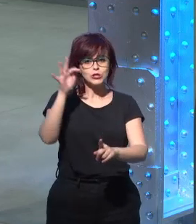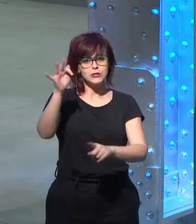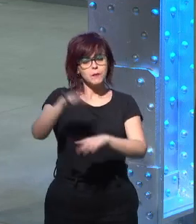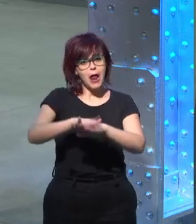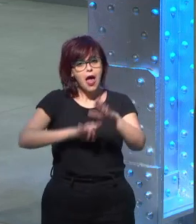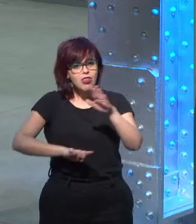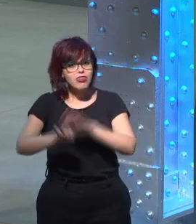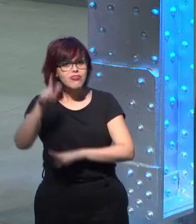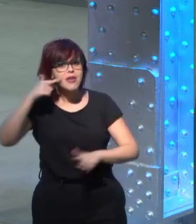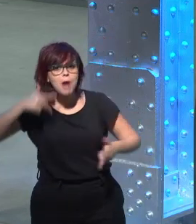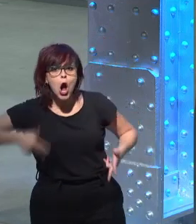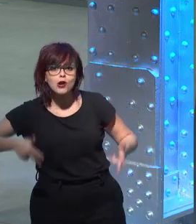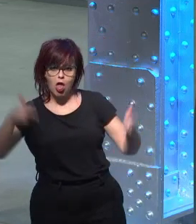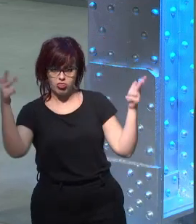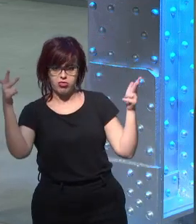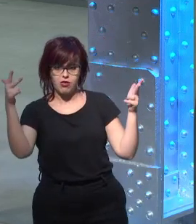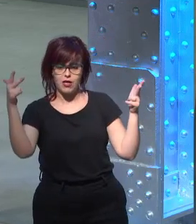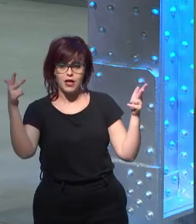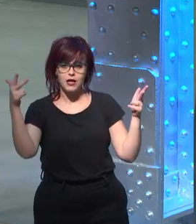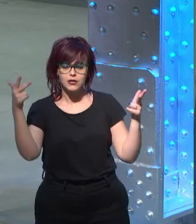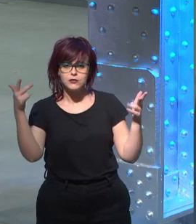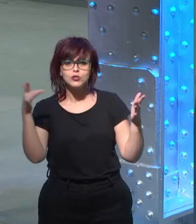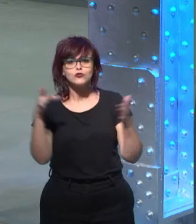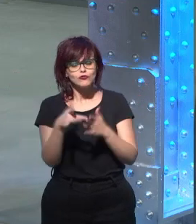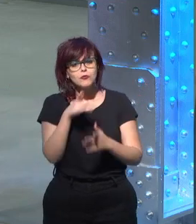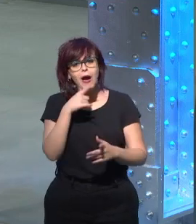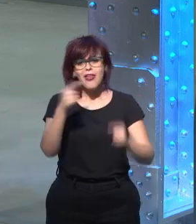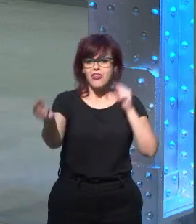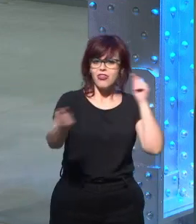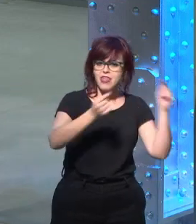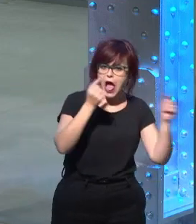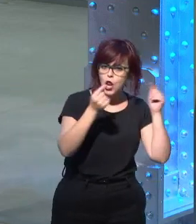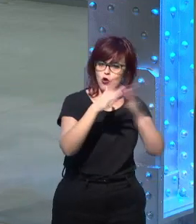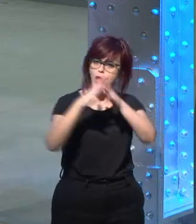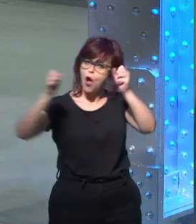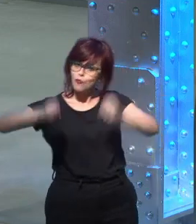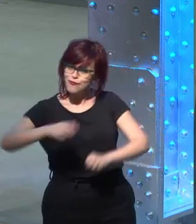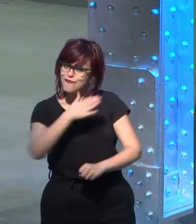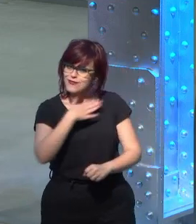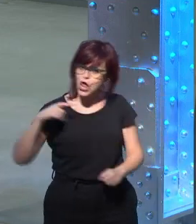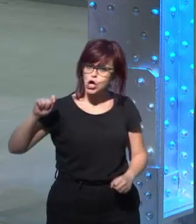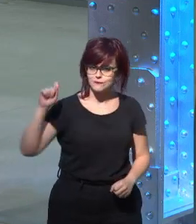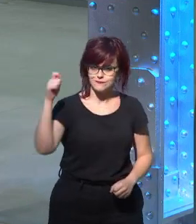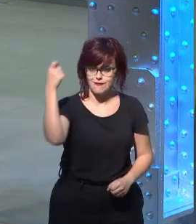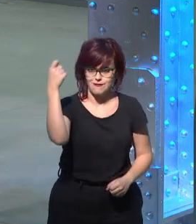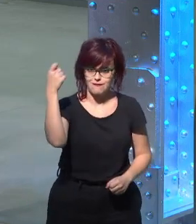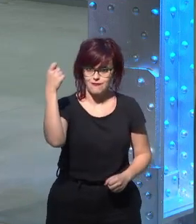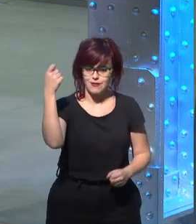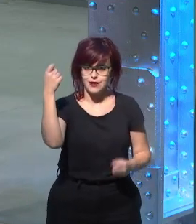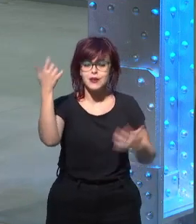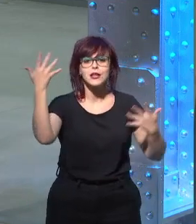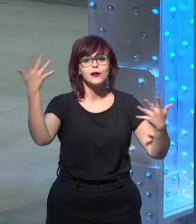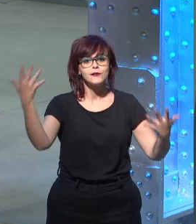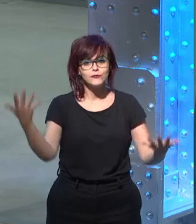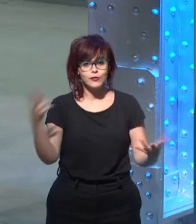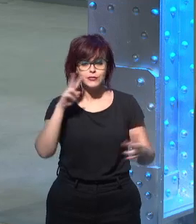de la democracia. Son partidarios del diálogo y de llegar a acuerdos. Y con esto vemos,